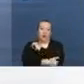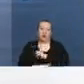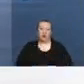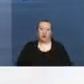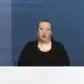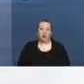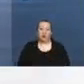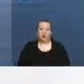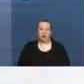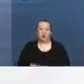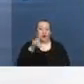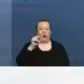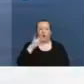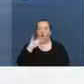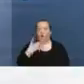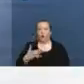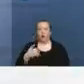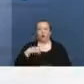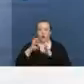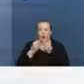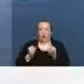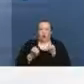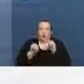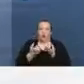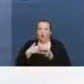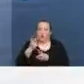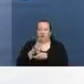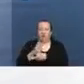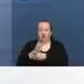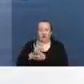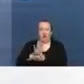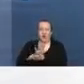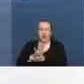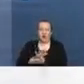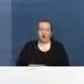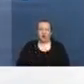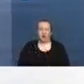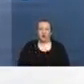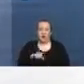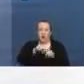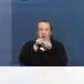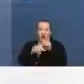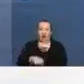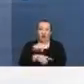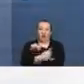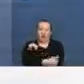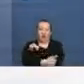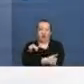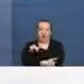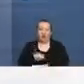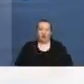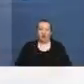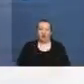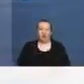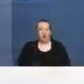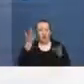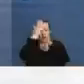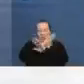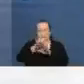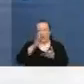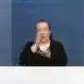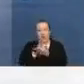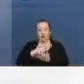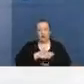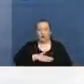agradable la familia sufre pero sobre todo le hacen daño al país y hasta de torpe pensar que más puede salirse con la suya frente